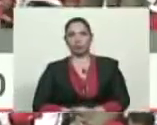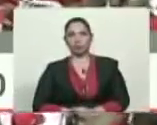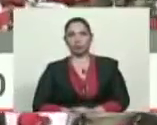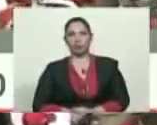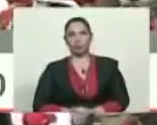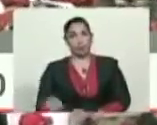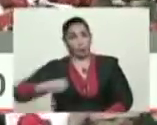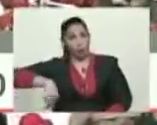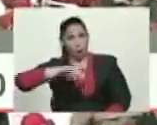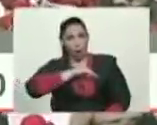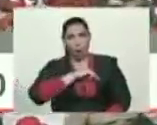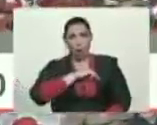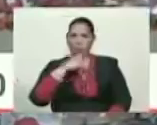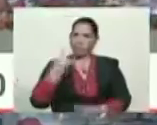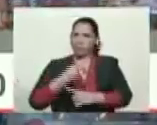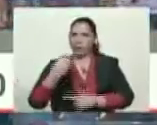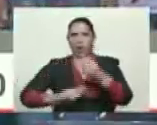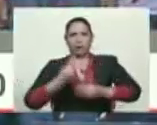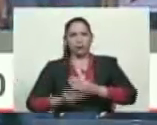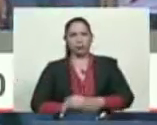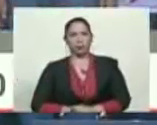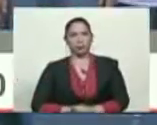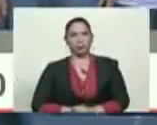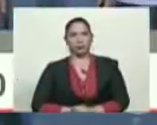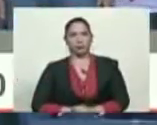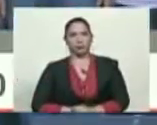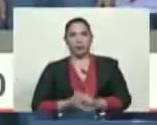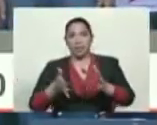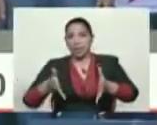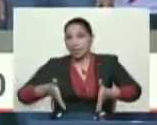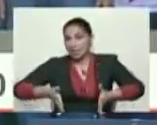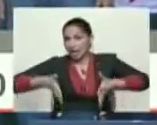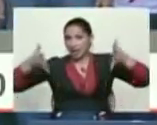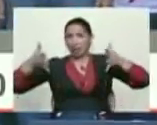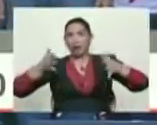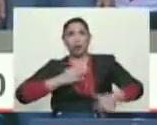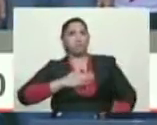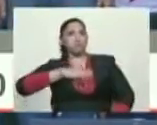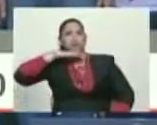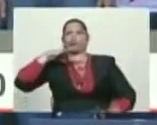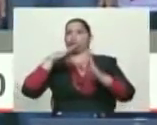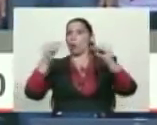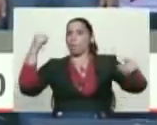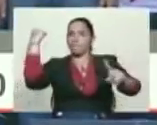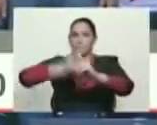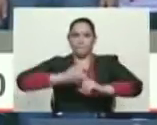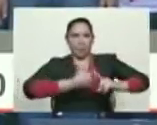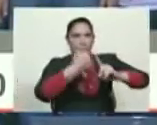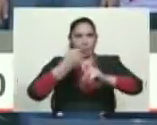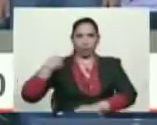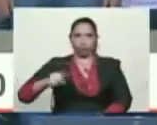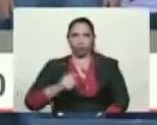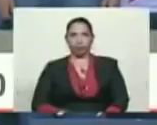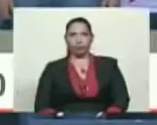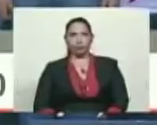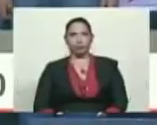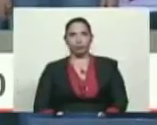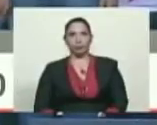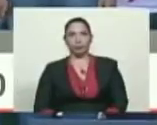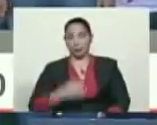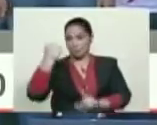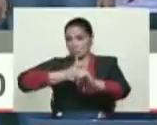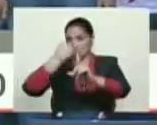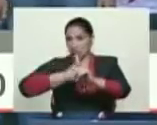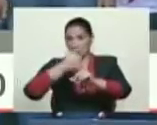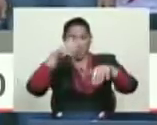¿Y nosotros qué debemos hacer? Ganar en todas las batallas que tengamos. Si la batalla